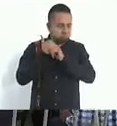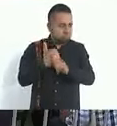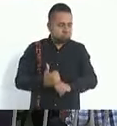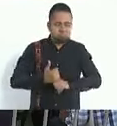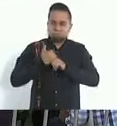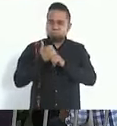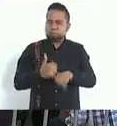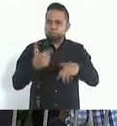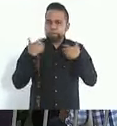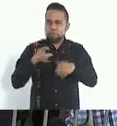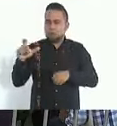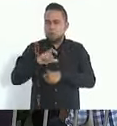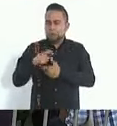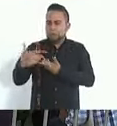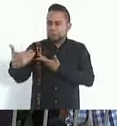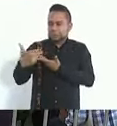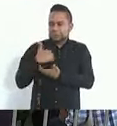cuando nos invadió